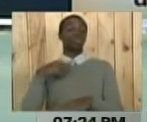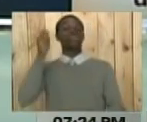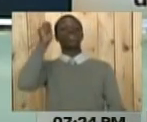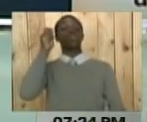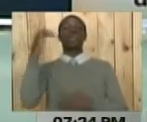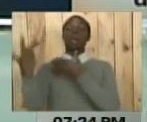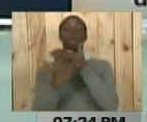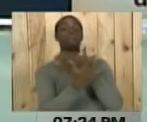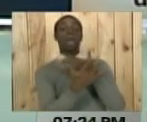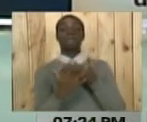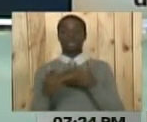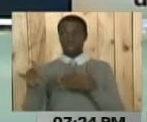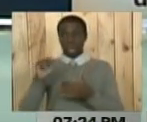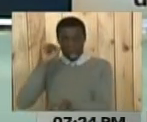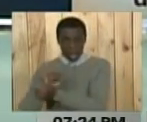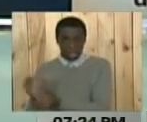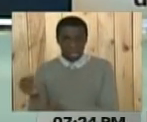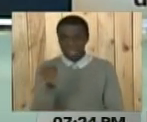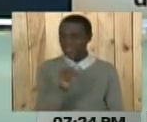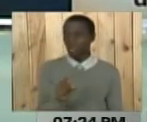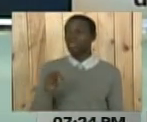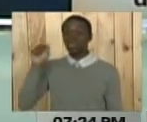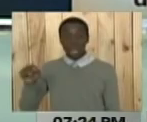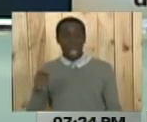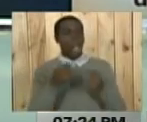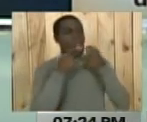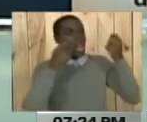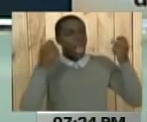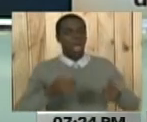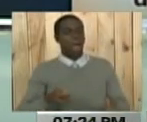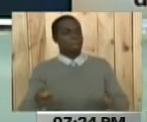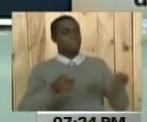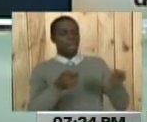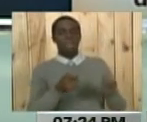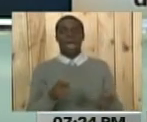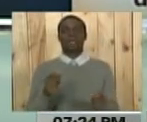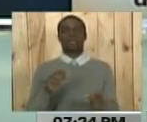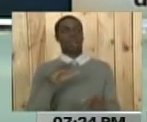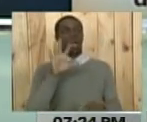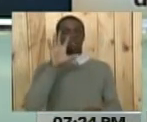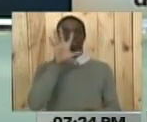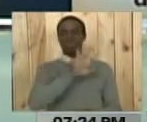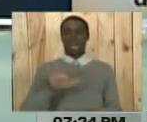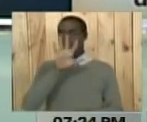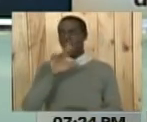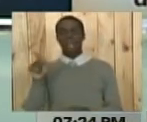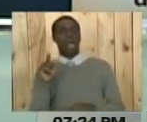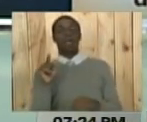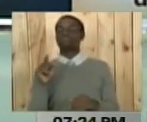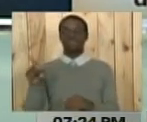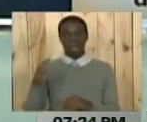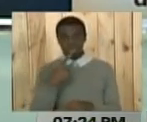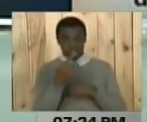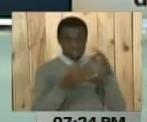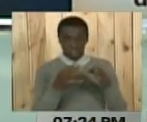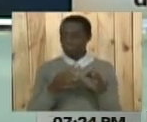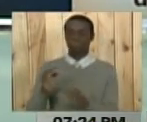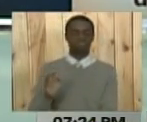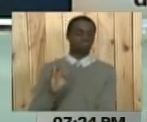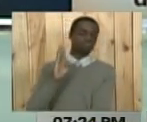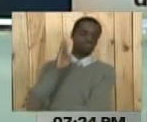no hay inmunidad para cuando se trata de ataques o anuncios terroristas contra la vida de la República. Así lo digo. Y cuando digo una cosa